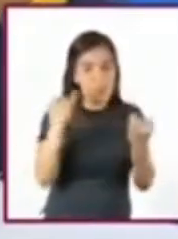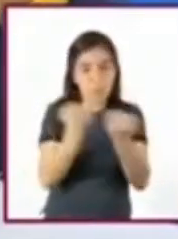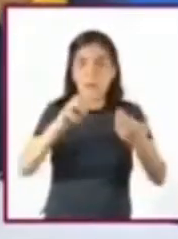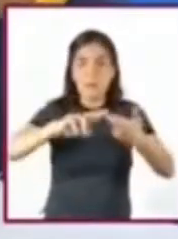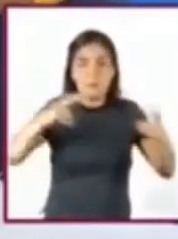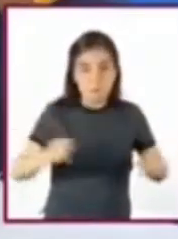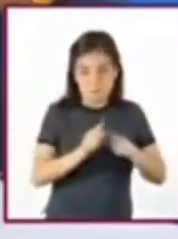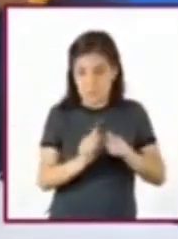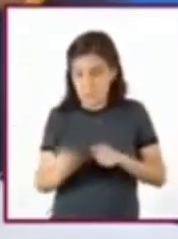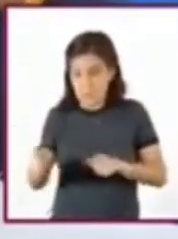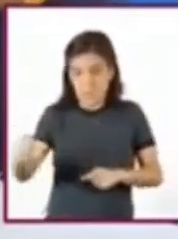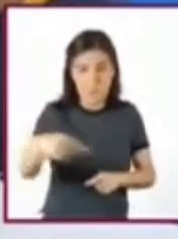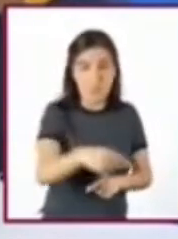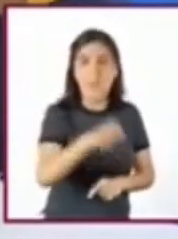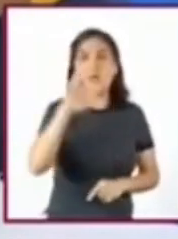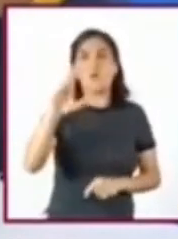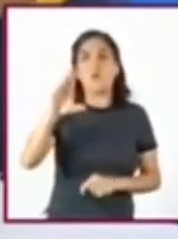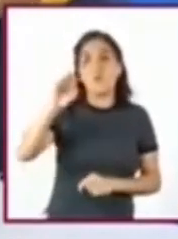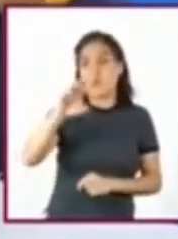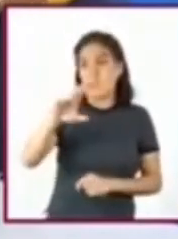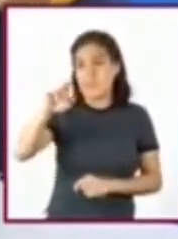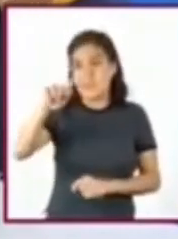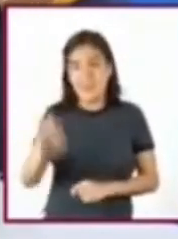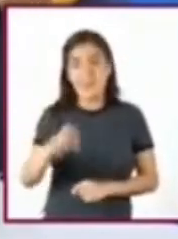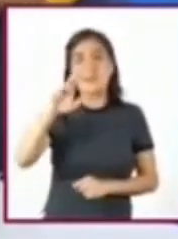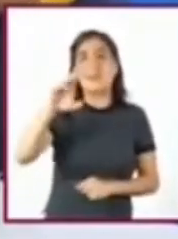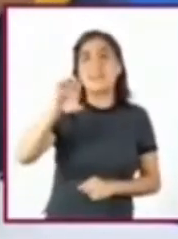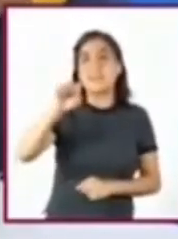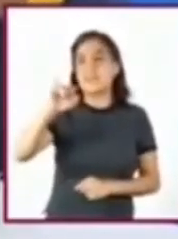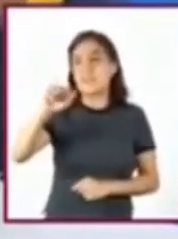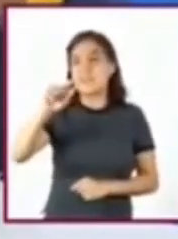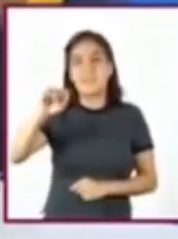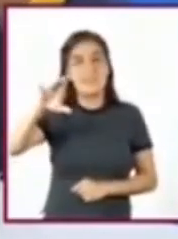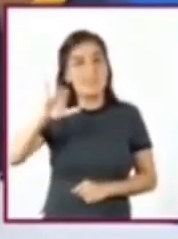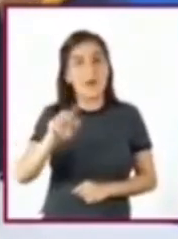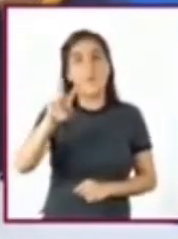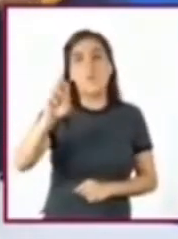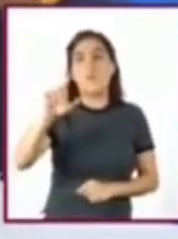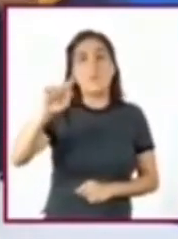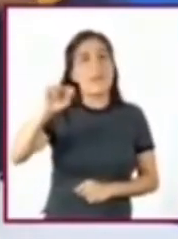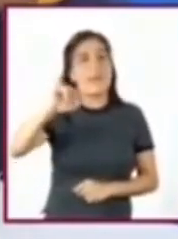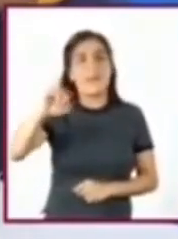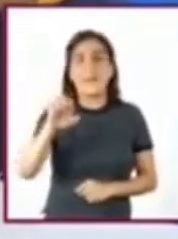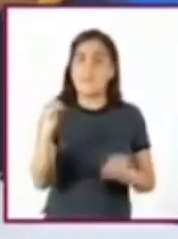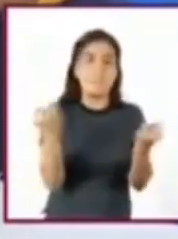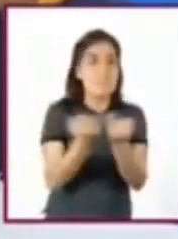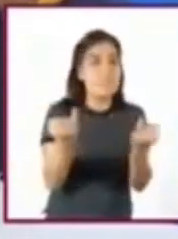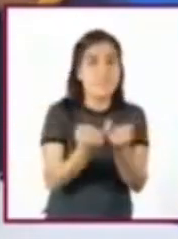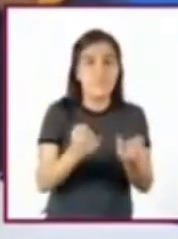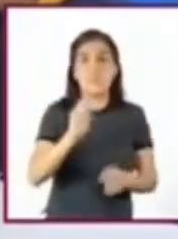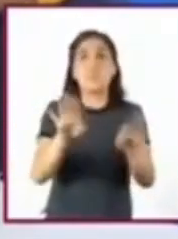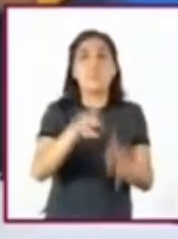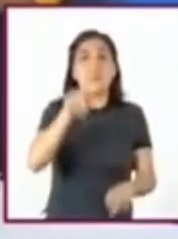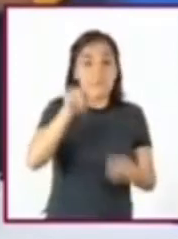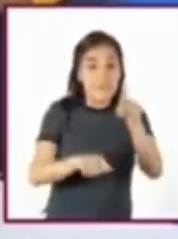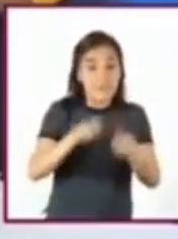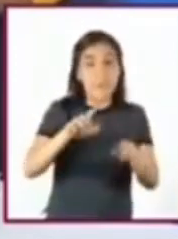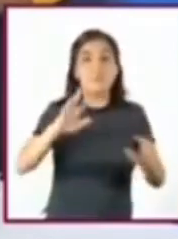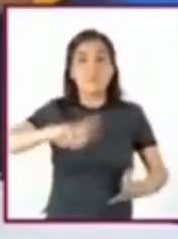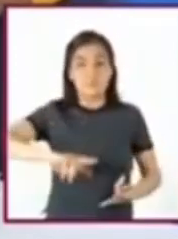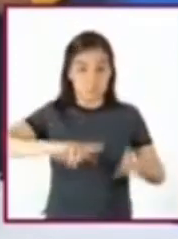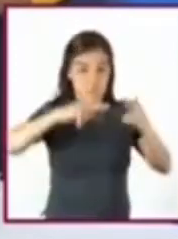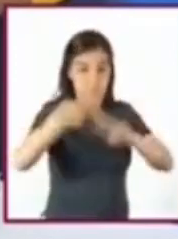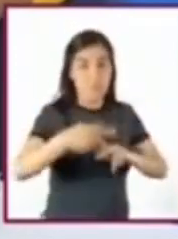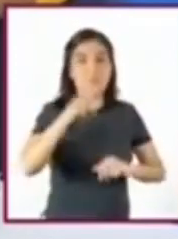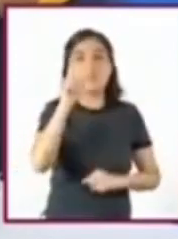entre corriente, voltaje y resistencia. Pero no todos los circuitos son iguales. Independientemente de qué tipo de transformación de